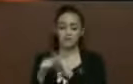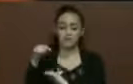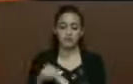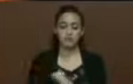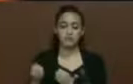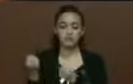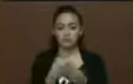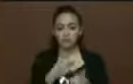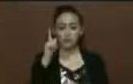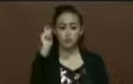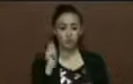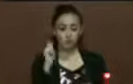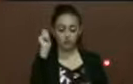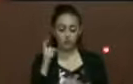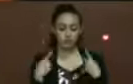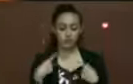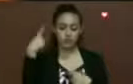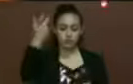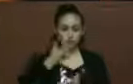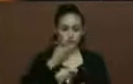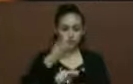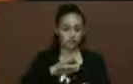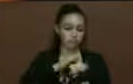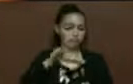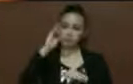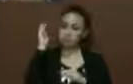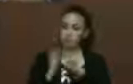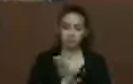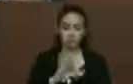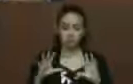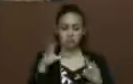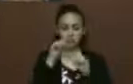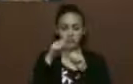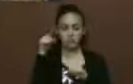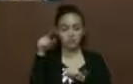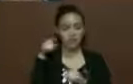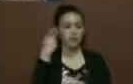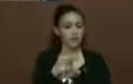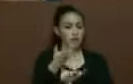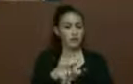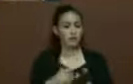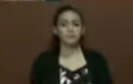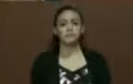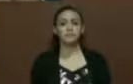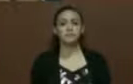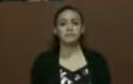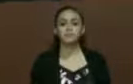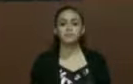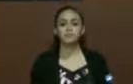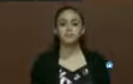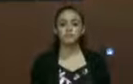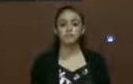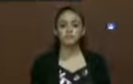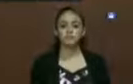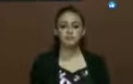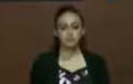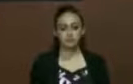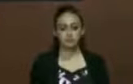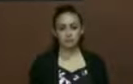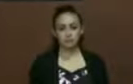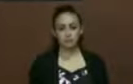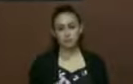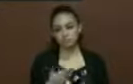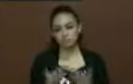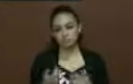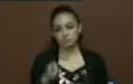parte de las pensiones de los paisanos que lograron esta prestación en Estados Unidos y que pues al